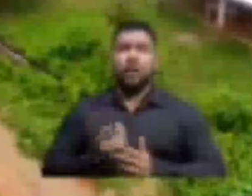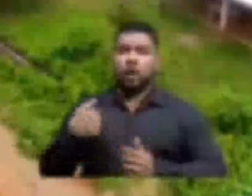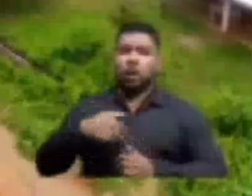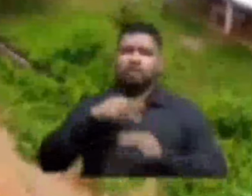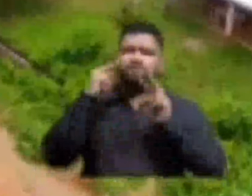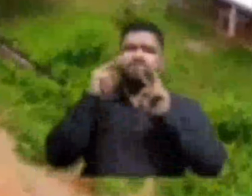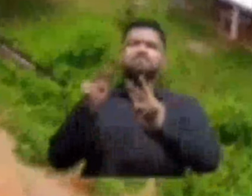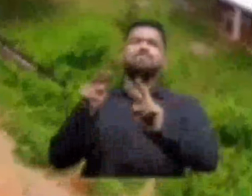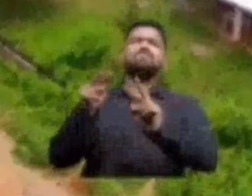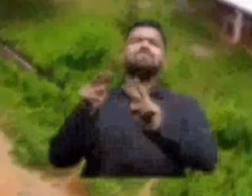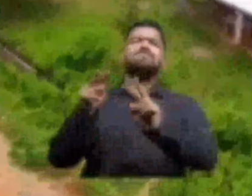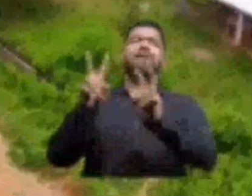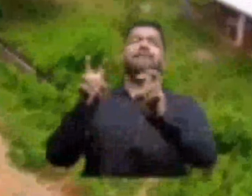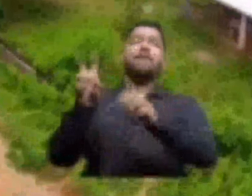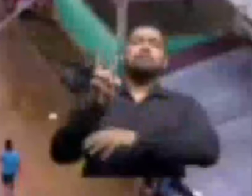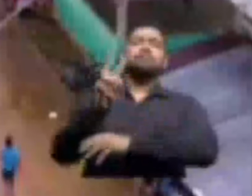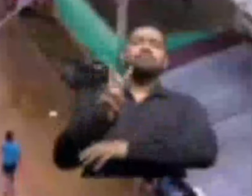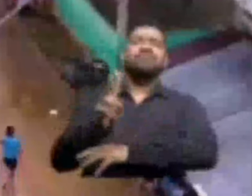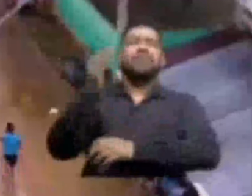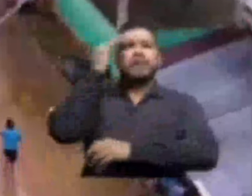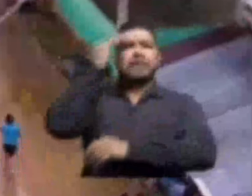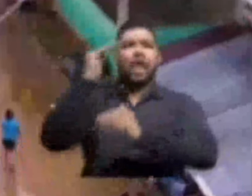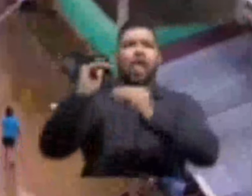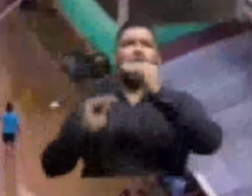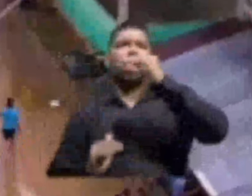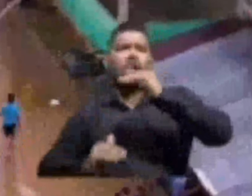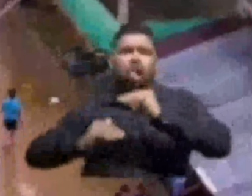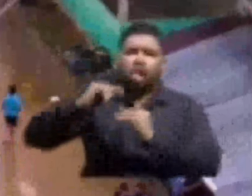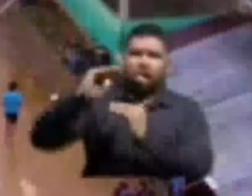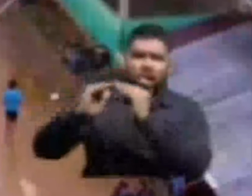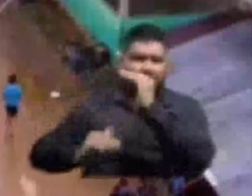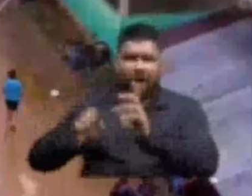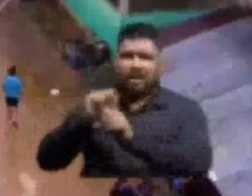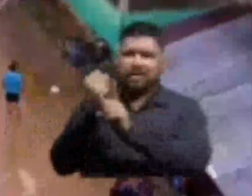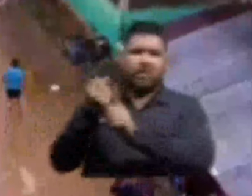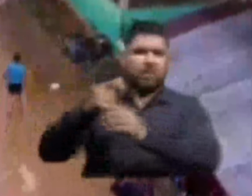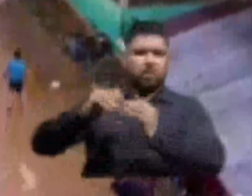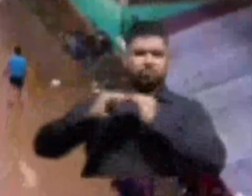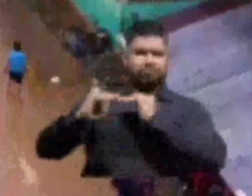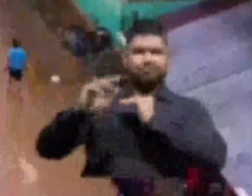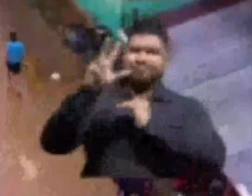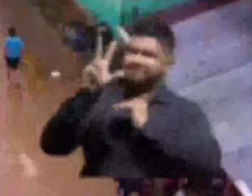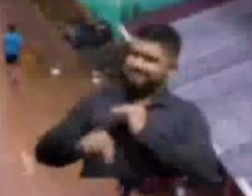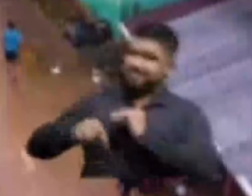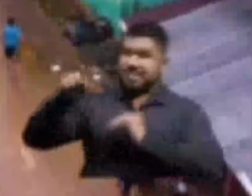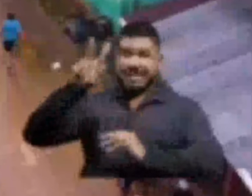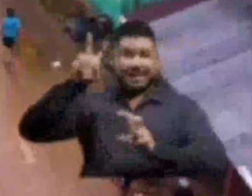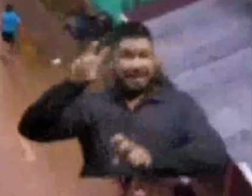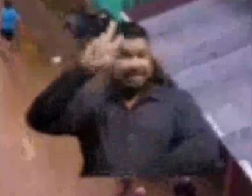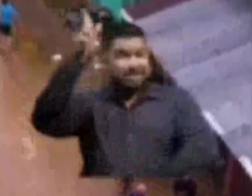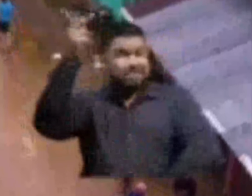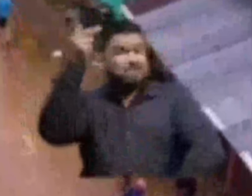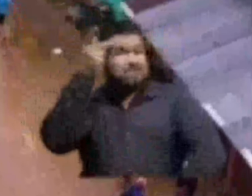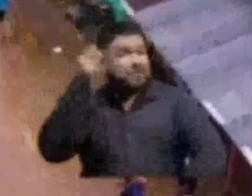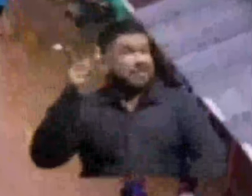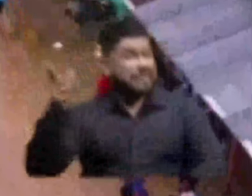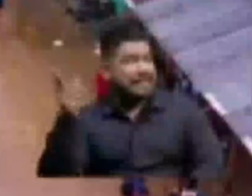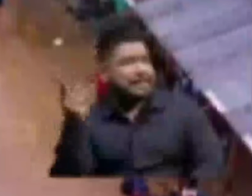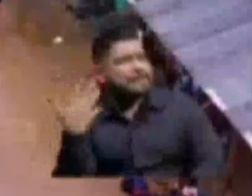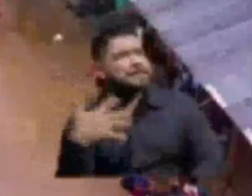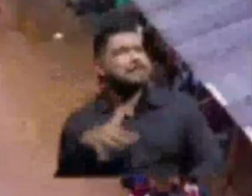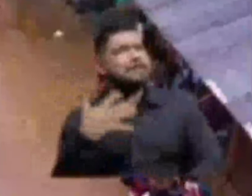de Venezuela sabemos la situación inestable ahora mismo estamos viendo una situación eh de política que puede desencadenar un